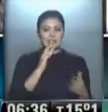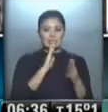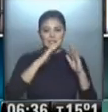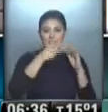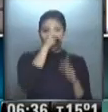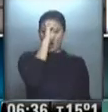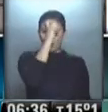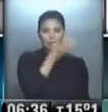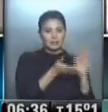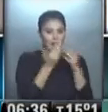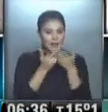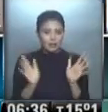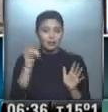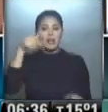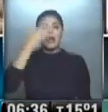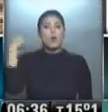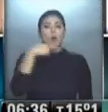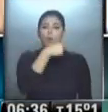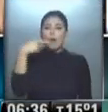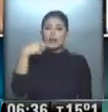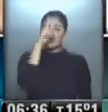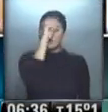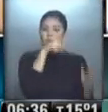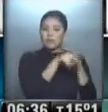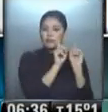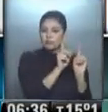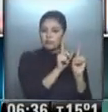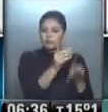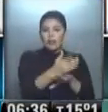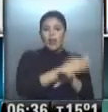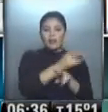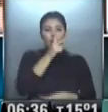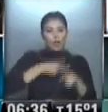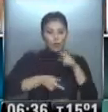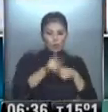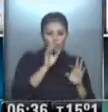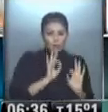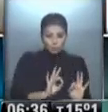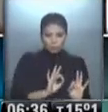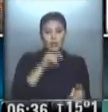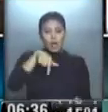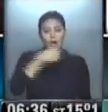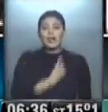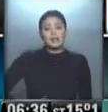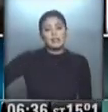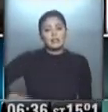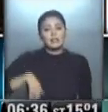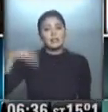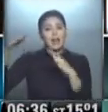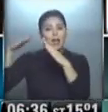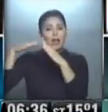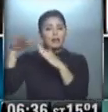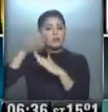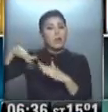a una semana de su internación en la Fundación Favaloro, donde fue operada por un hematoma subdural crónico. Cristina deberá mantener